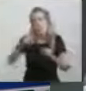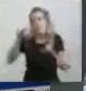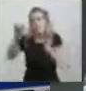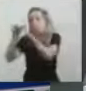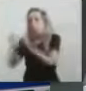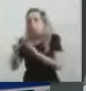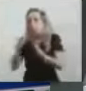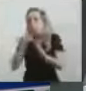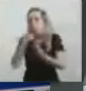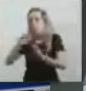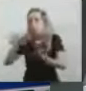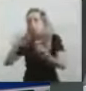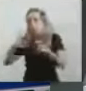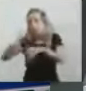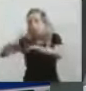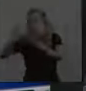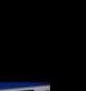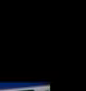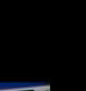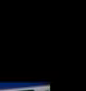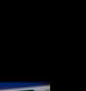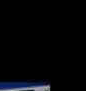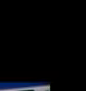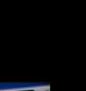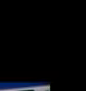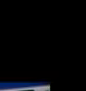pero lastre no somos de nadie